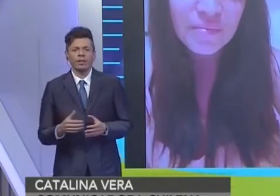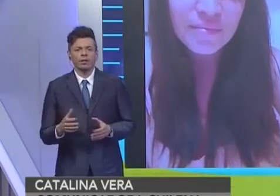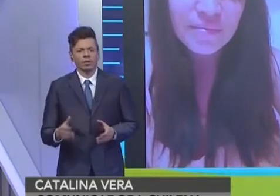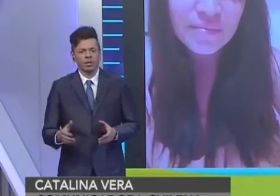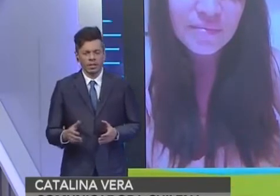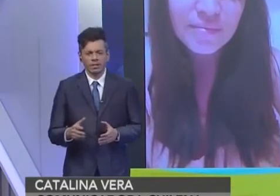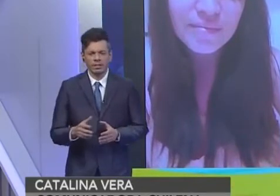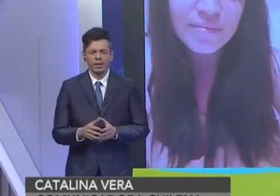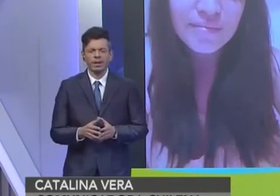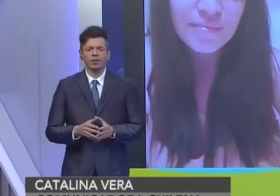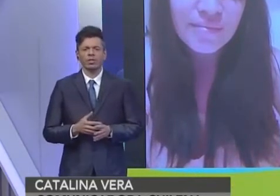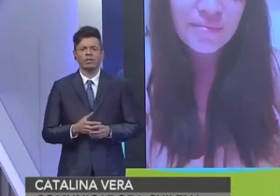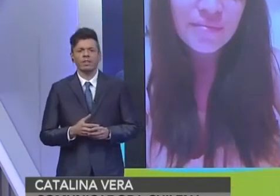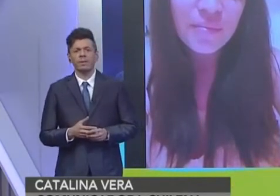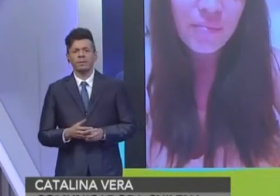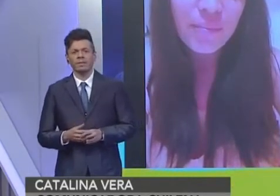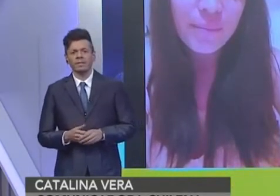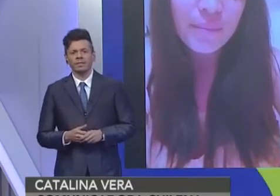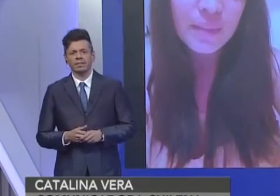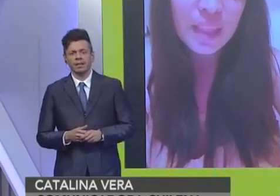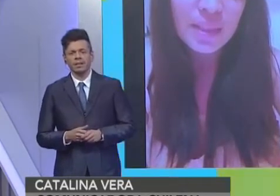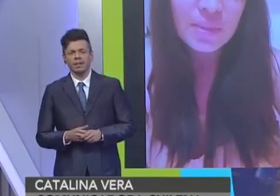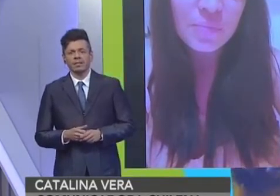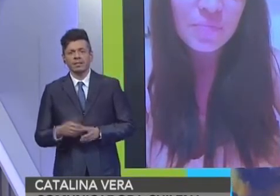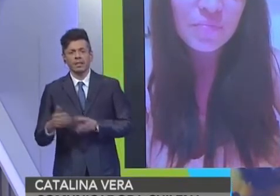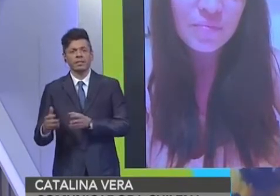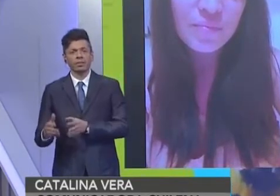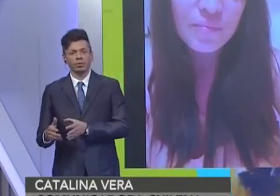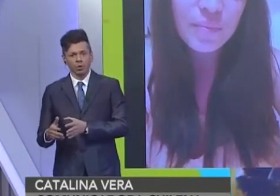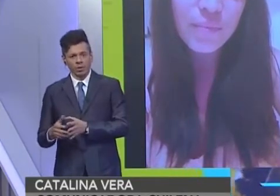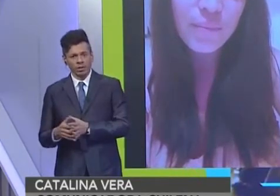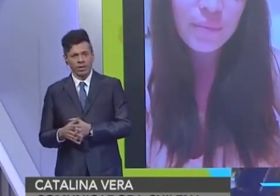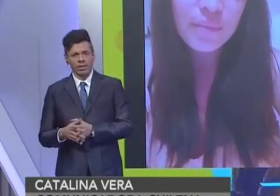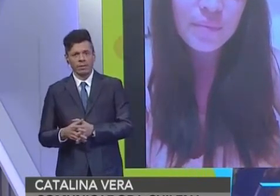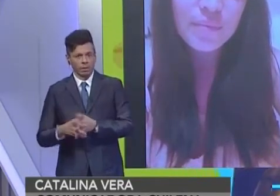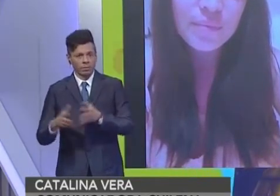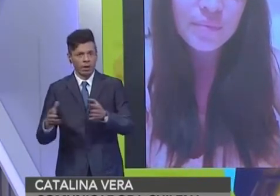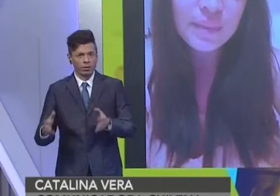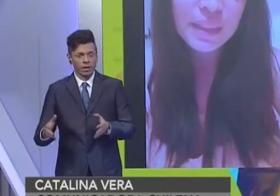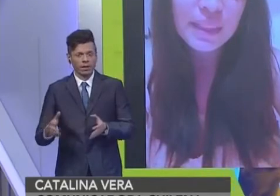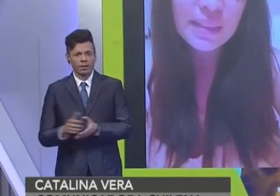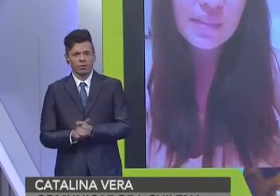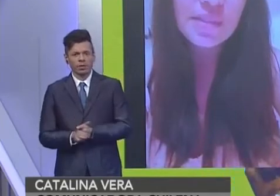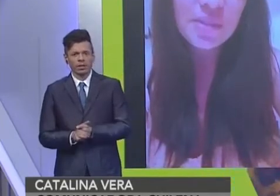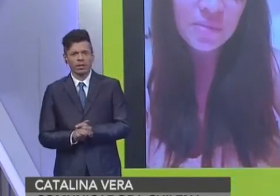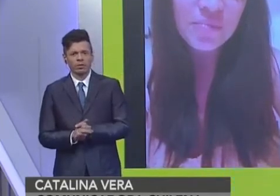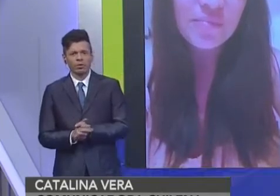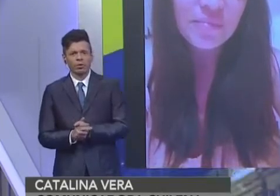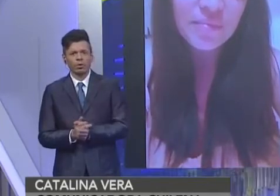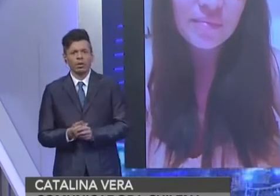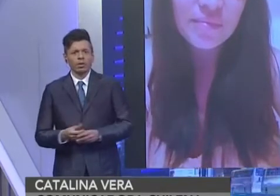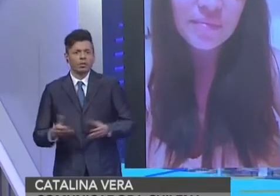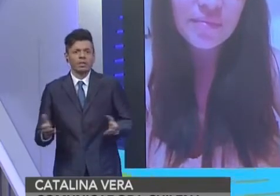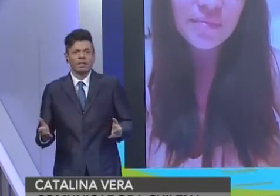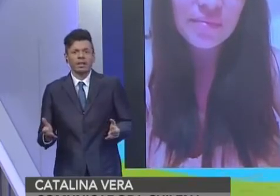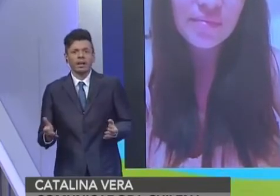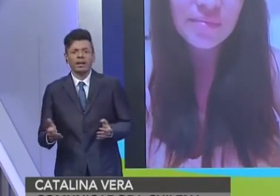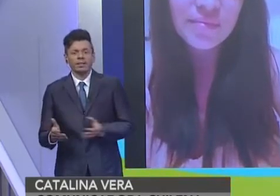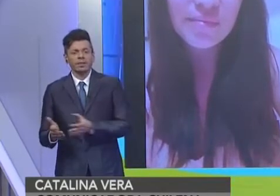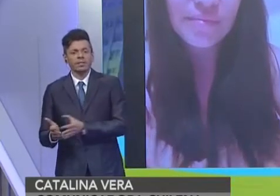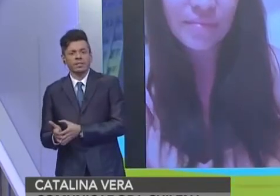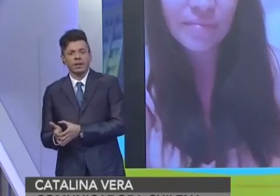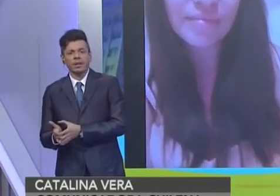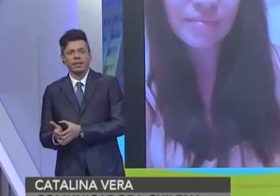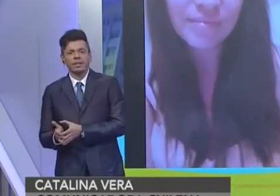en la vida cotidiana? Decime qué cosas tienen permitidas hacer, si siguen teniendo un toque de queda. Por ejemplo, ahora hay un toque de queda nocturno y durante el